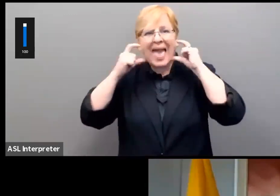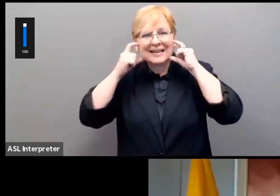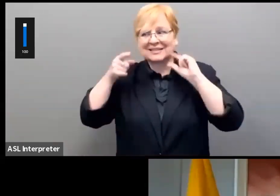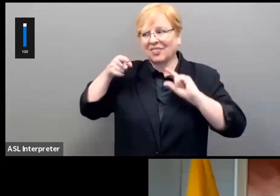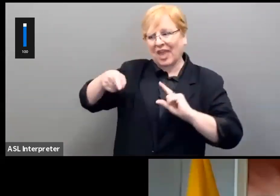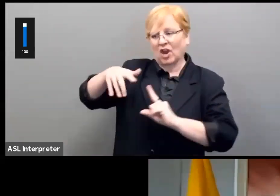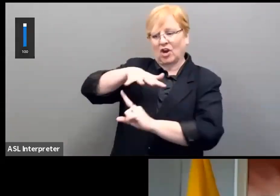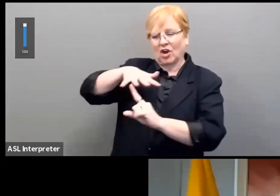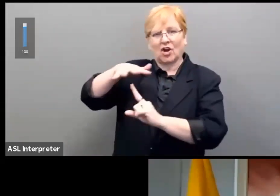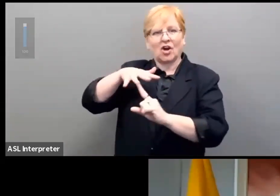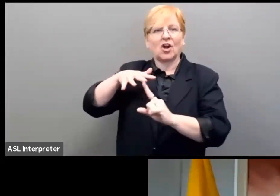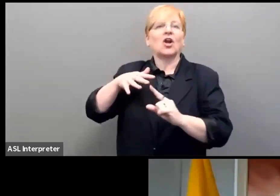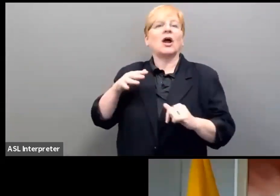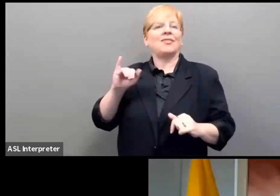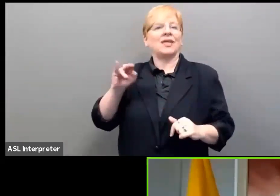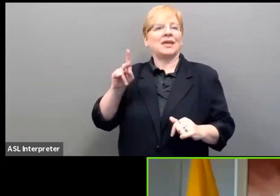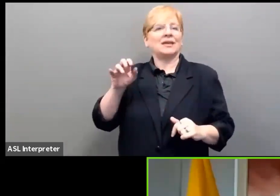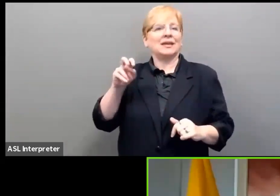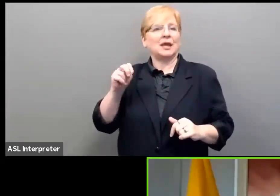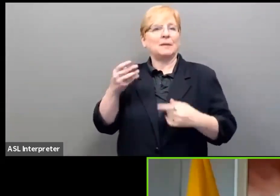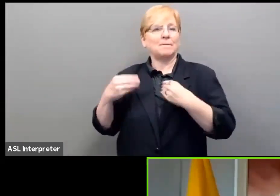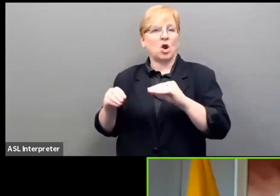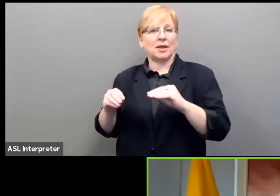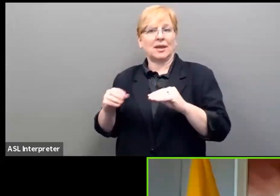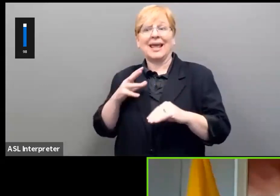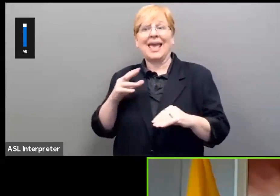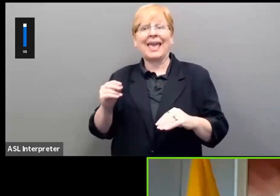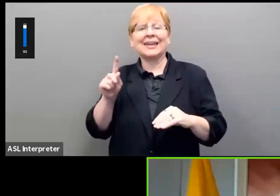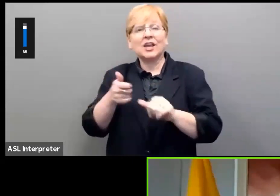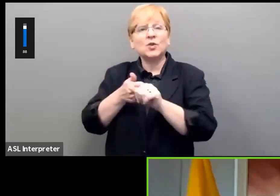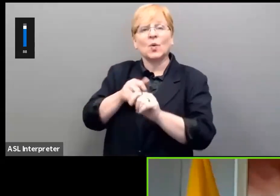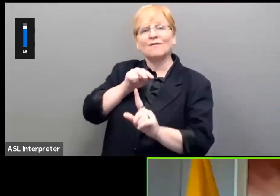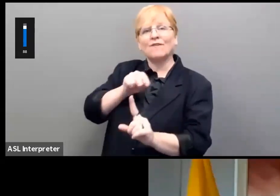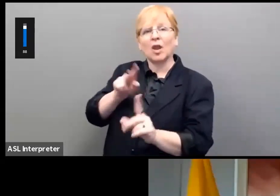Sean, adelante. Hola, ¿sí me pueden escuchar?